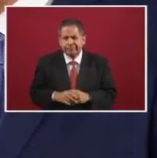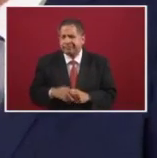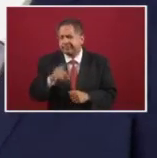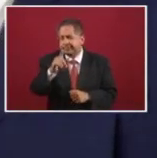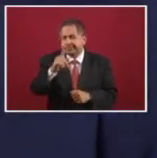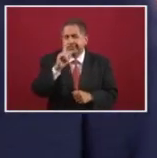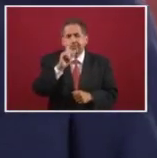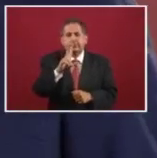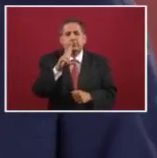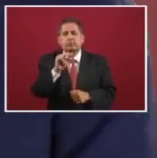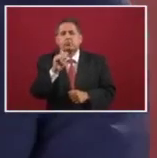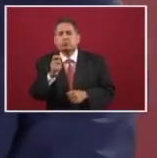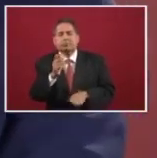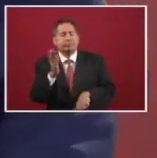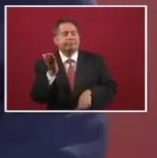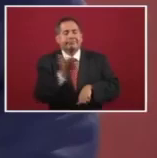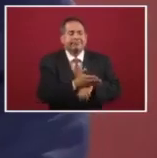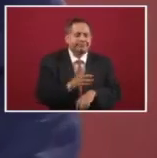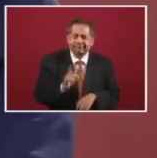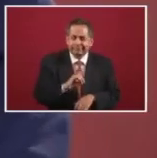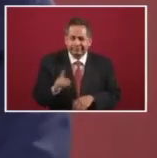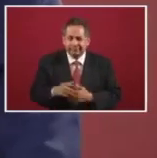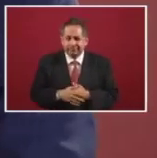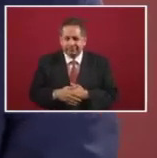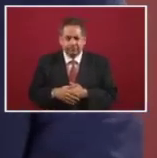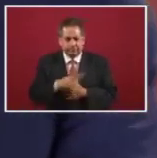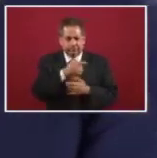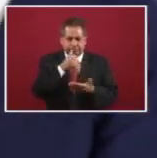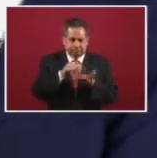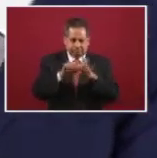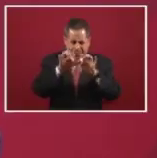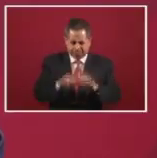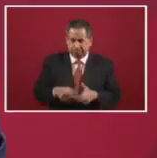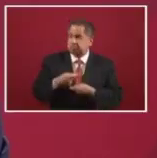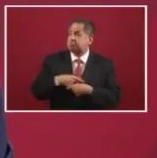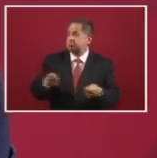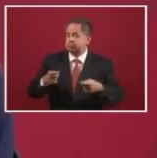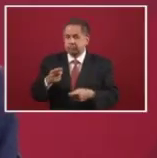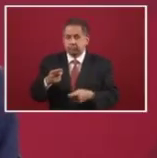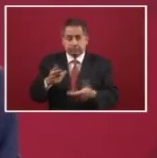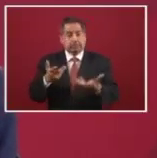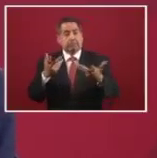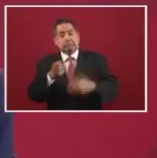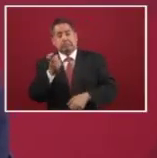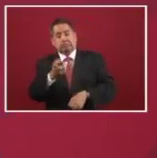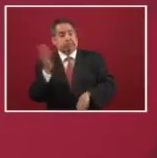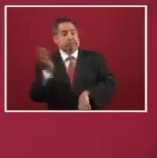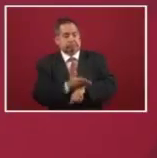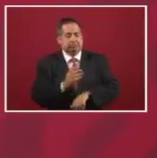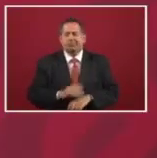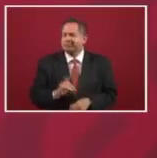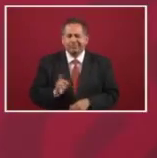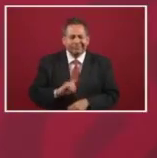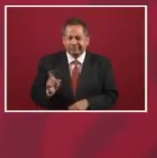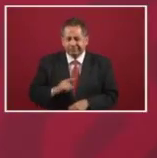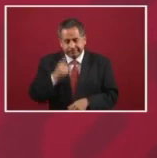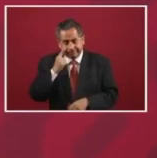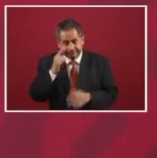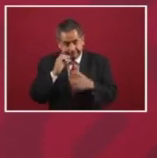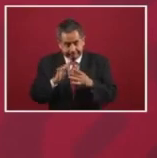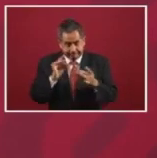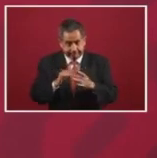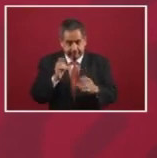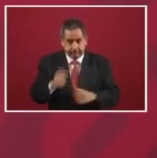cierto que fue por su escrito sobre la austeridad que